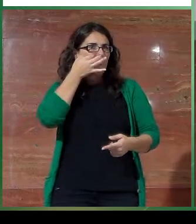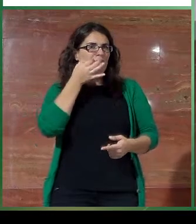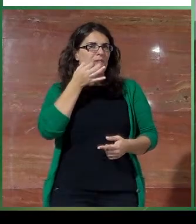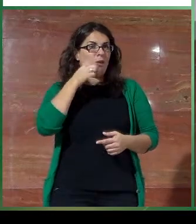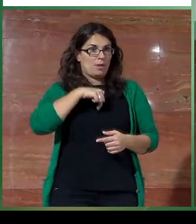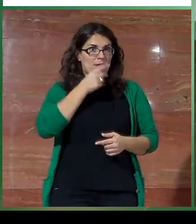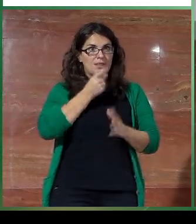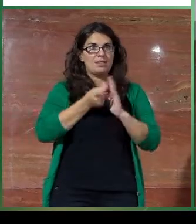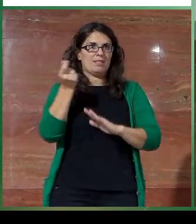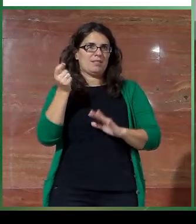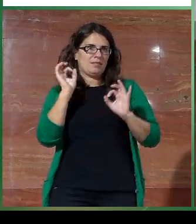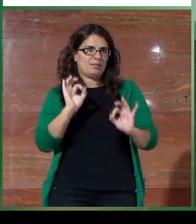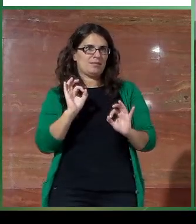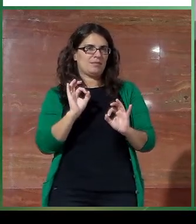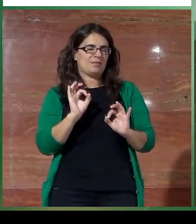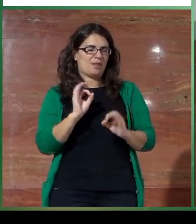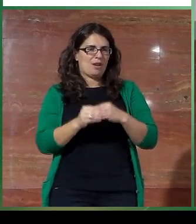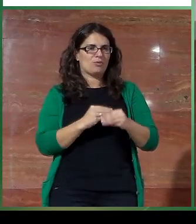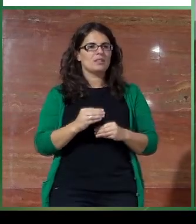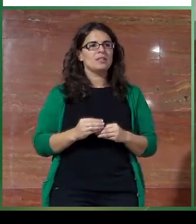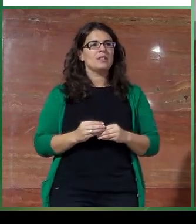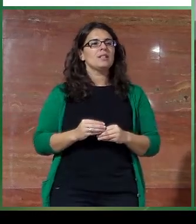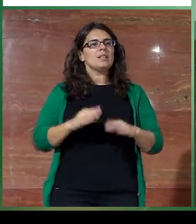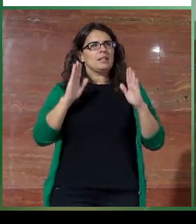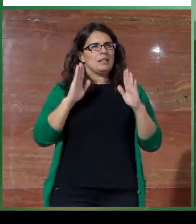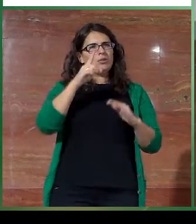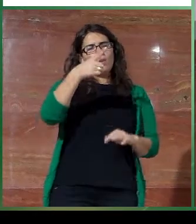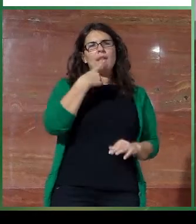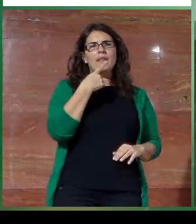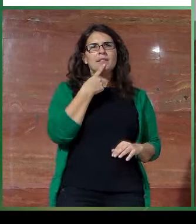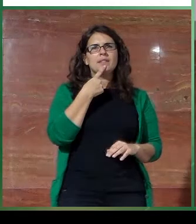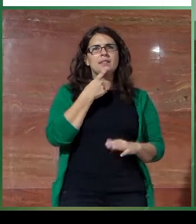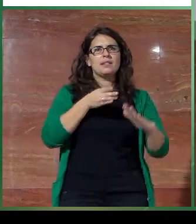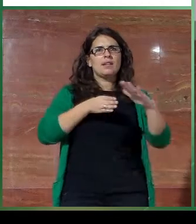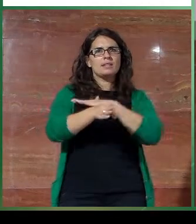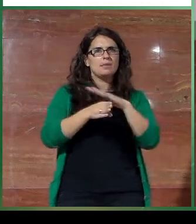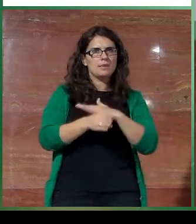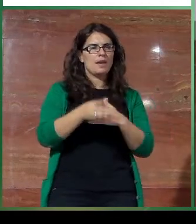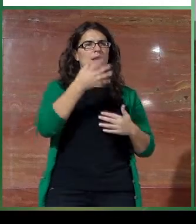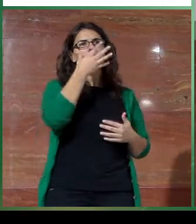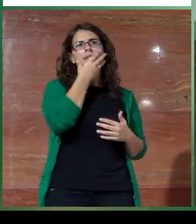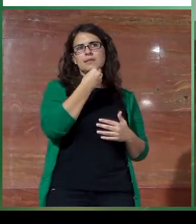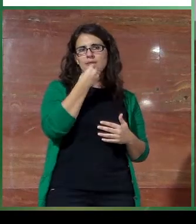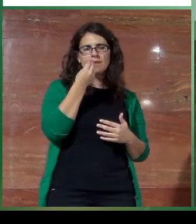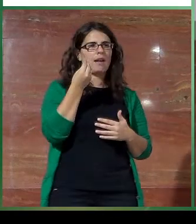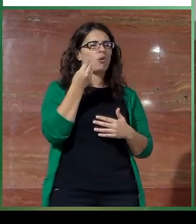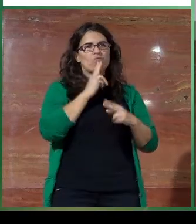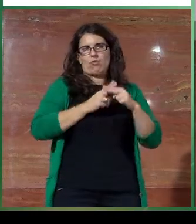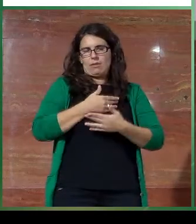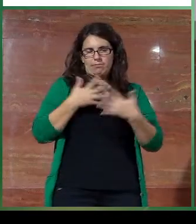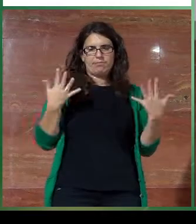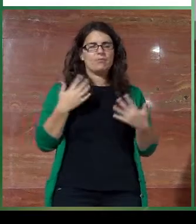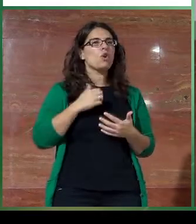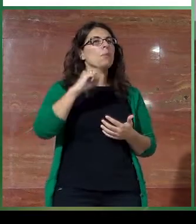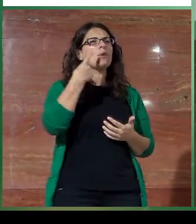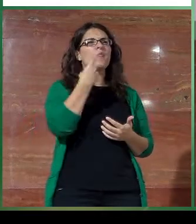me toca. Por partes, cuando tú dices que la accesibilidad y la estética, o llámalo como quieras, yo lo primero que digo